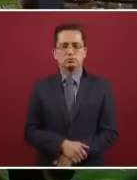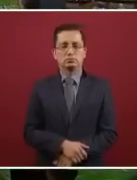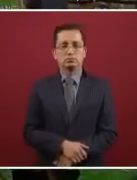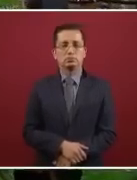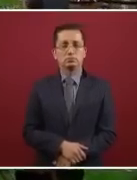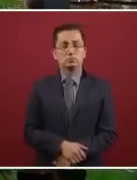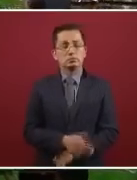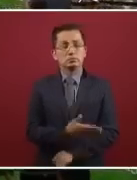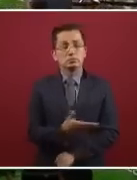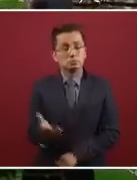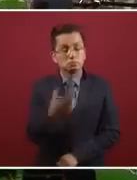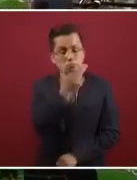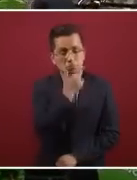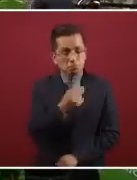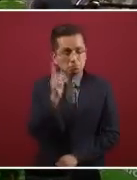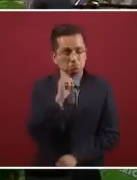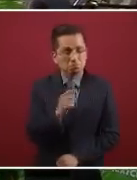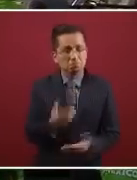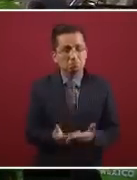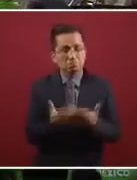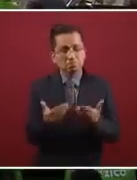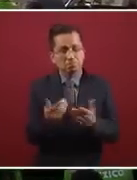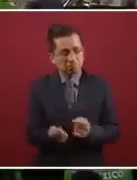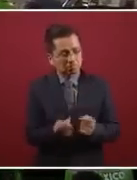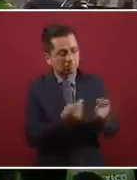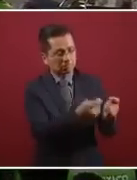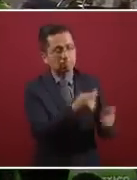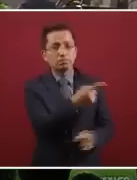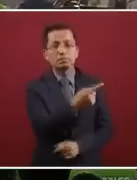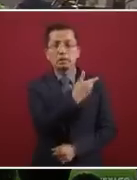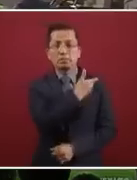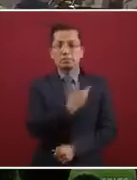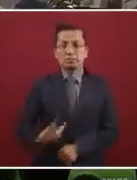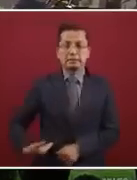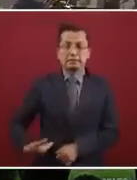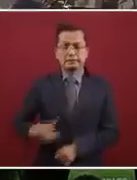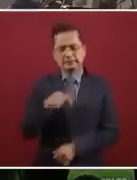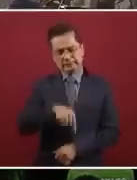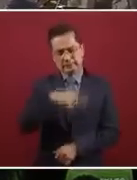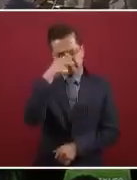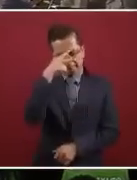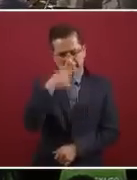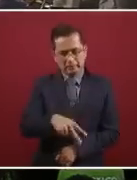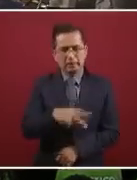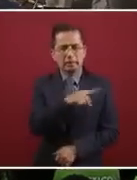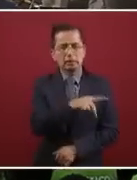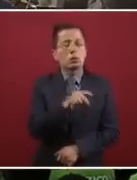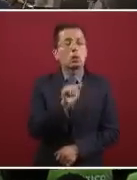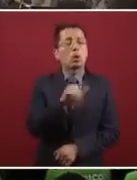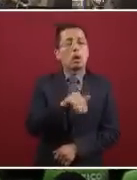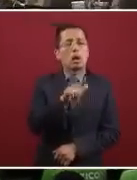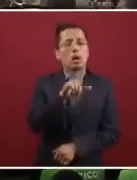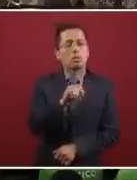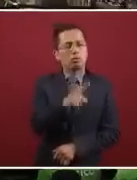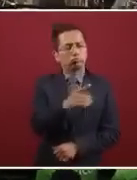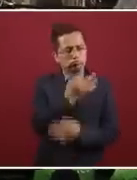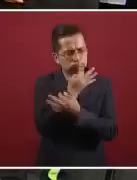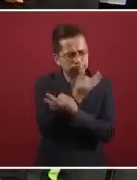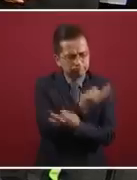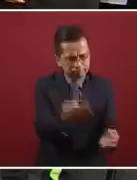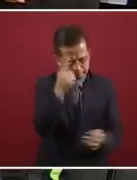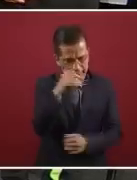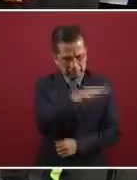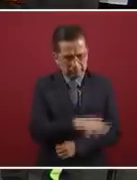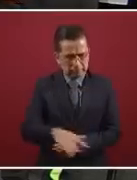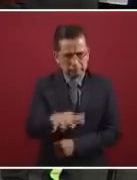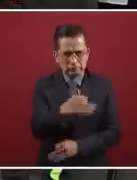Damas y caballeros, escuchemos ahora el mensaje que nos dirige el presidente constitucional de los Estados Unidos Mexicanos, licenciado Andrés